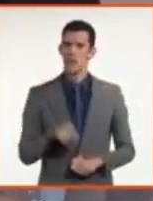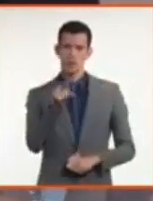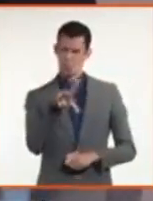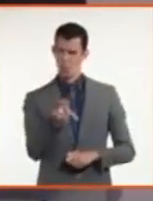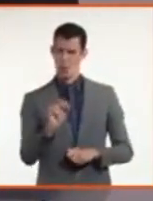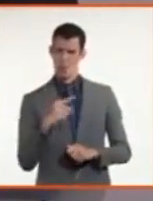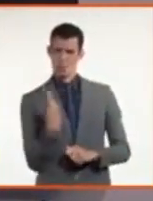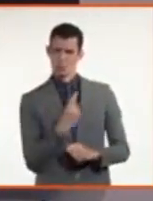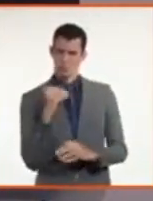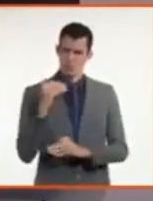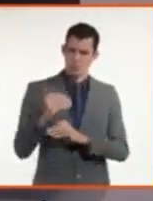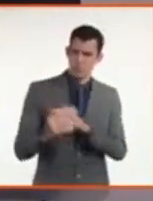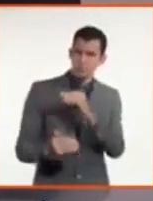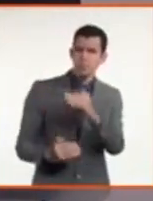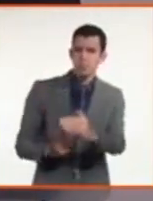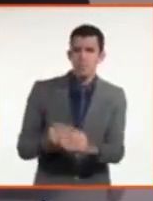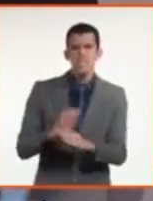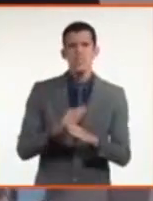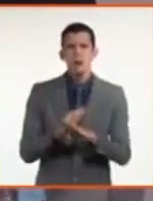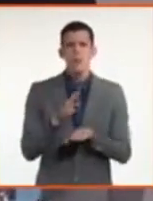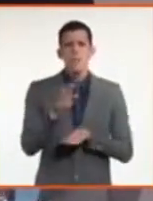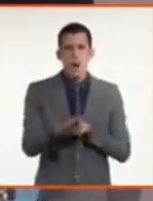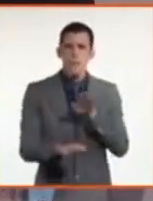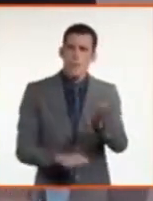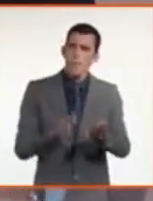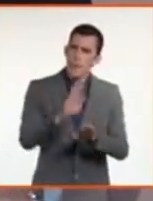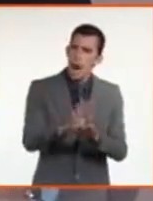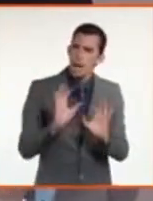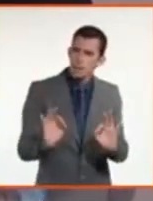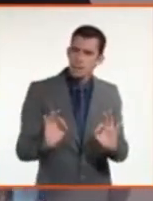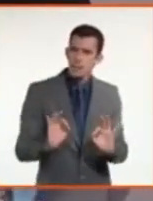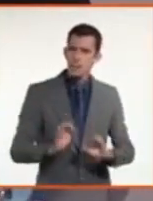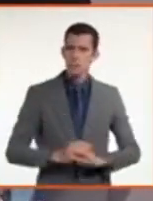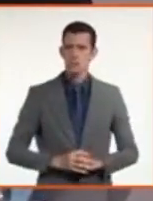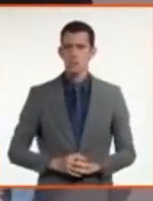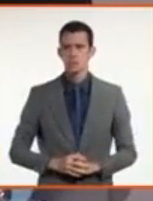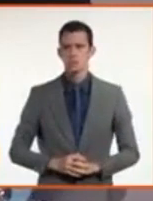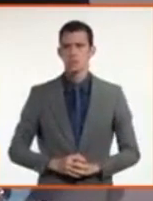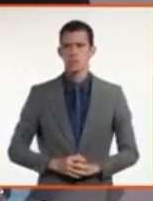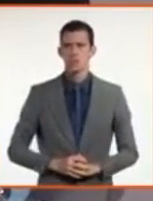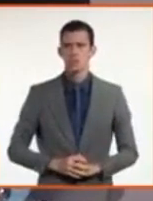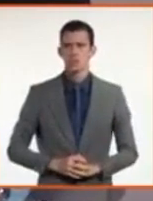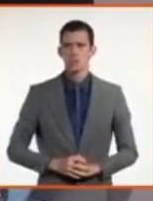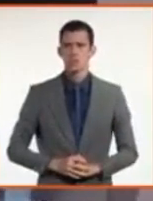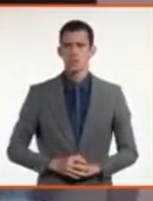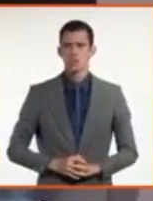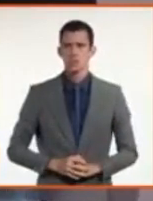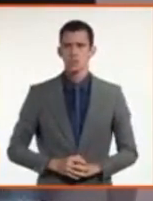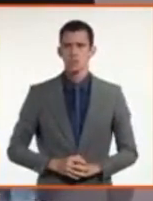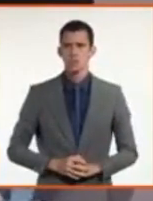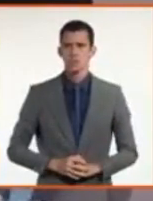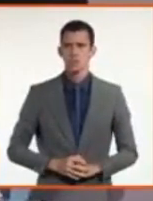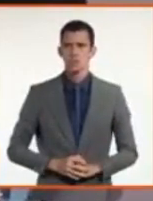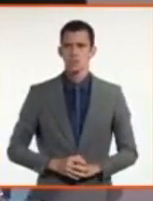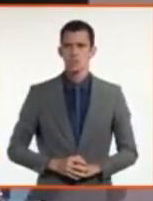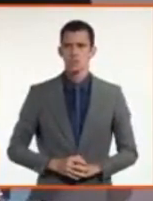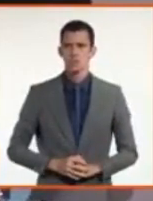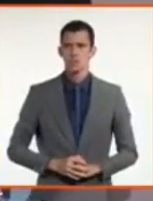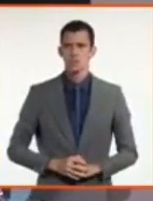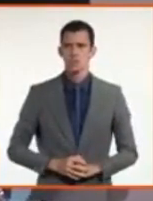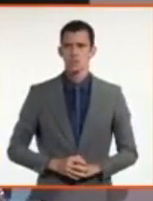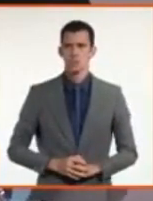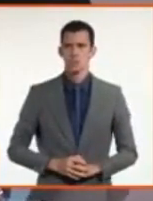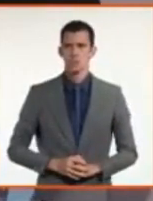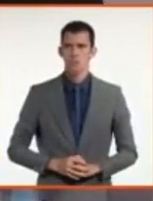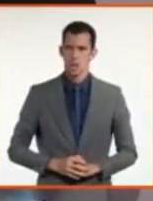hay que comprenderlo de esa manera y hay que ir avanzando con pasos sólidos lo que sí lo que sí arrancamos y no vamos a parar